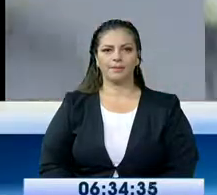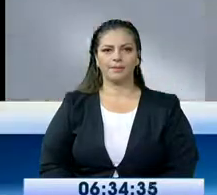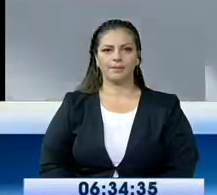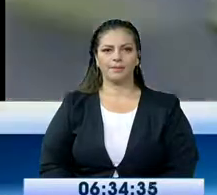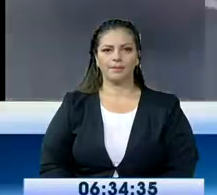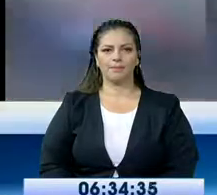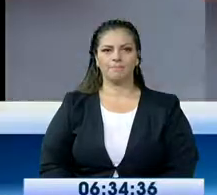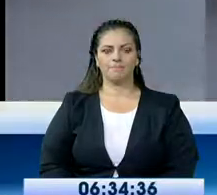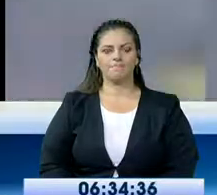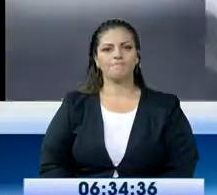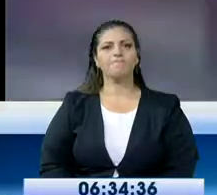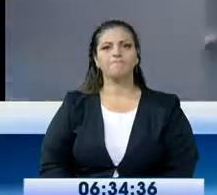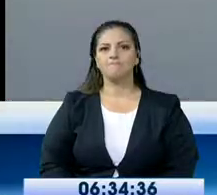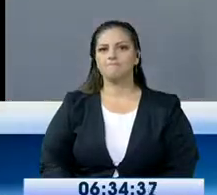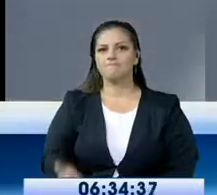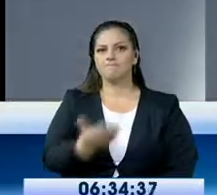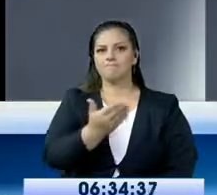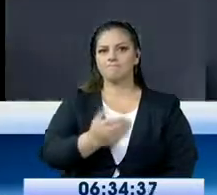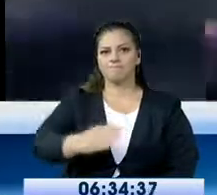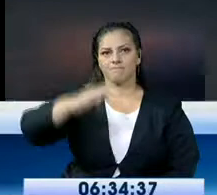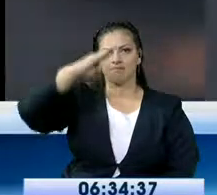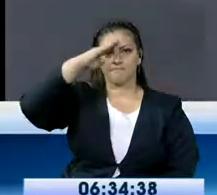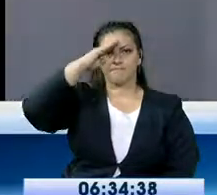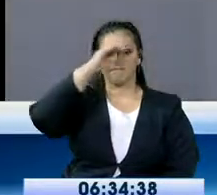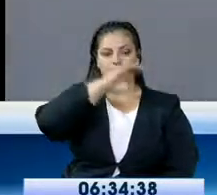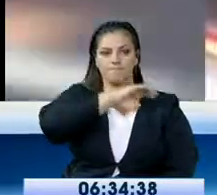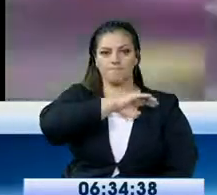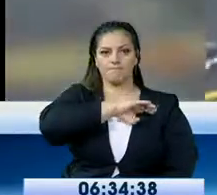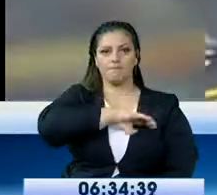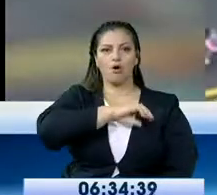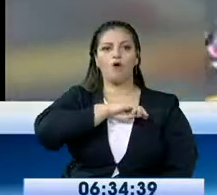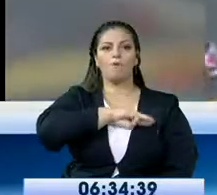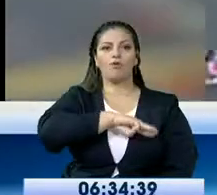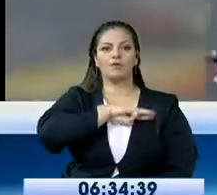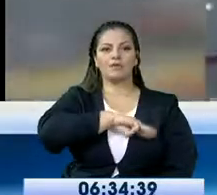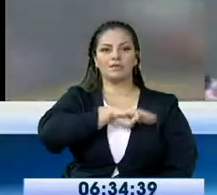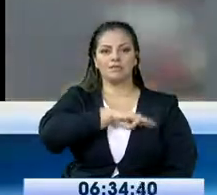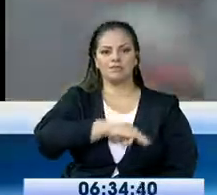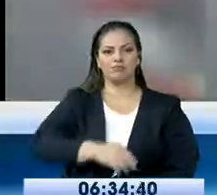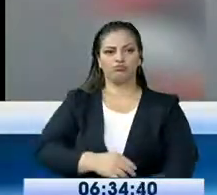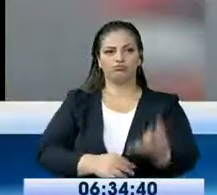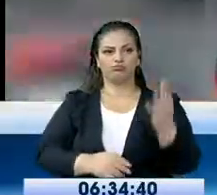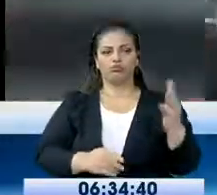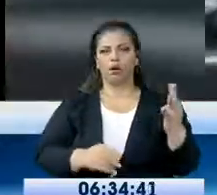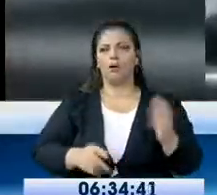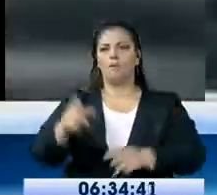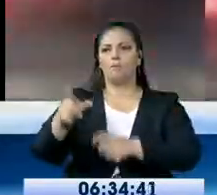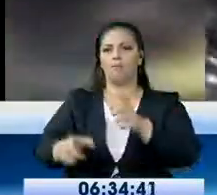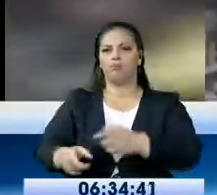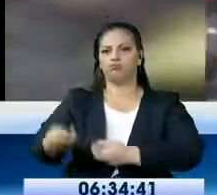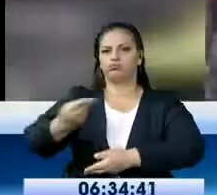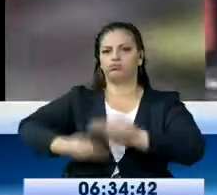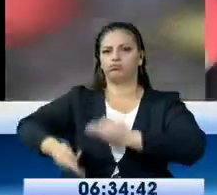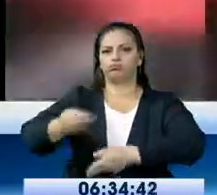Un fuerte impasse entre vendedores ambulantes contra policía municipal derivó en estos